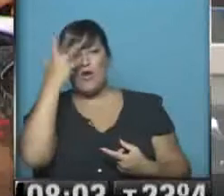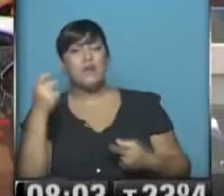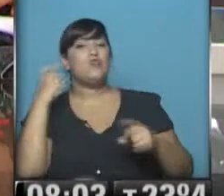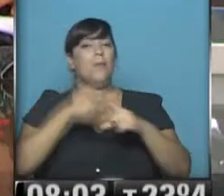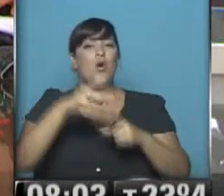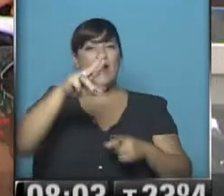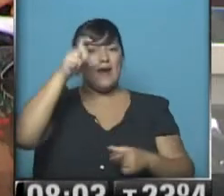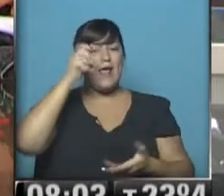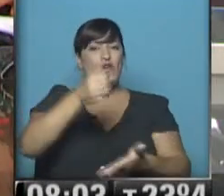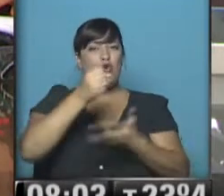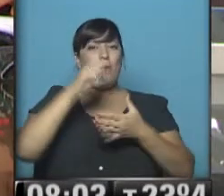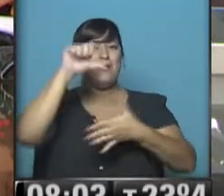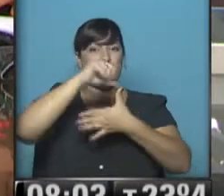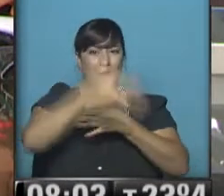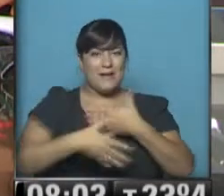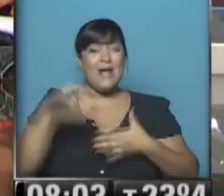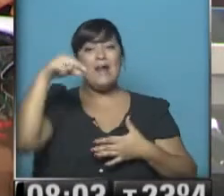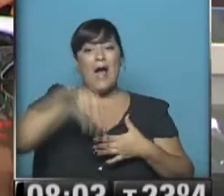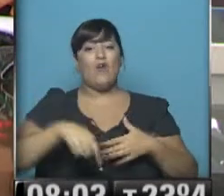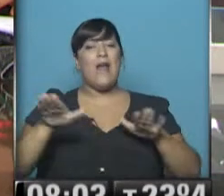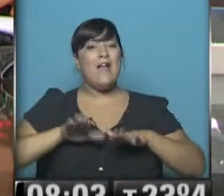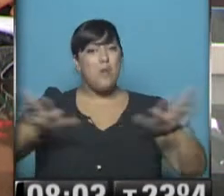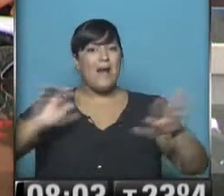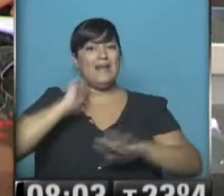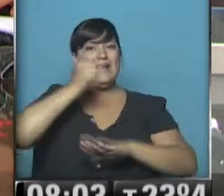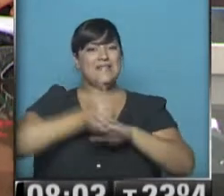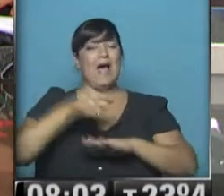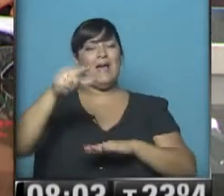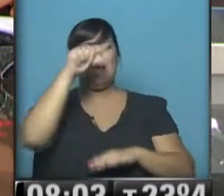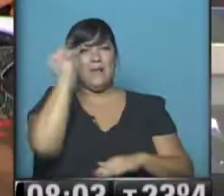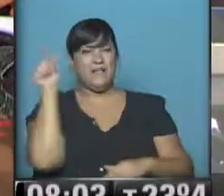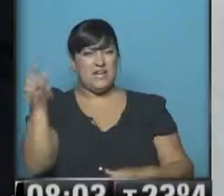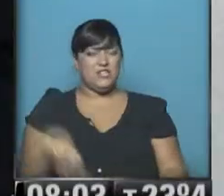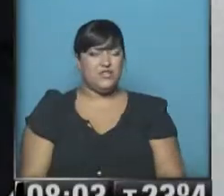8 de la manera tres minutos vamos a ser vivo aeroparque habla el jefe de gabinete